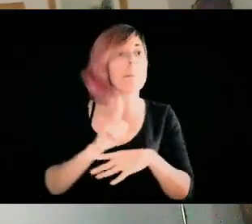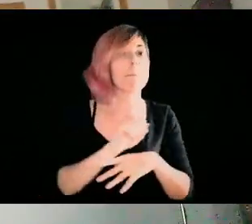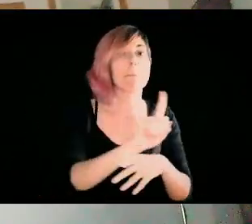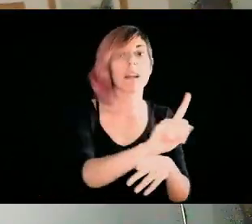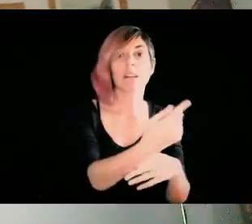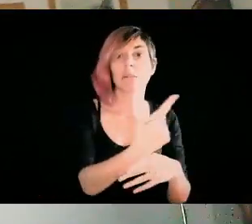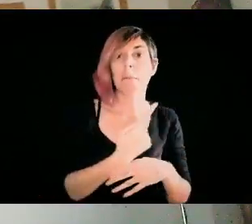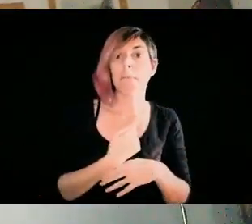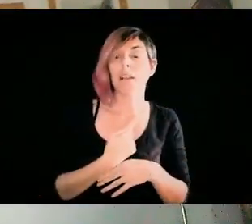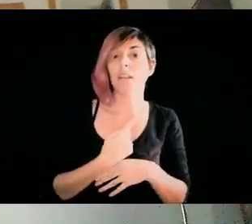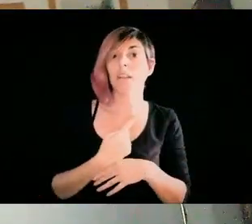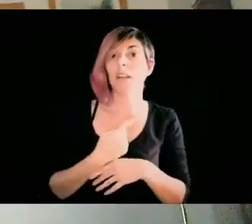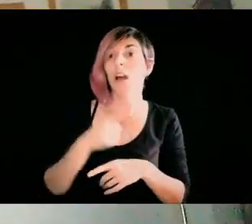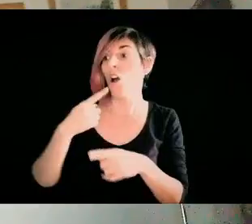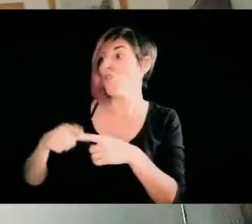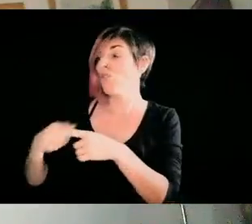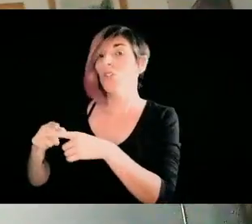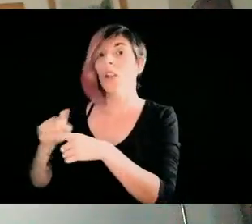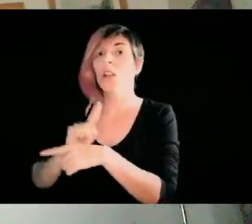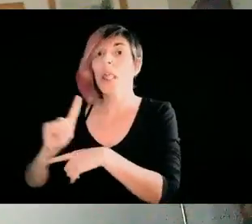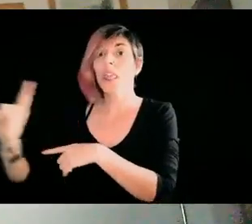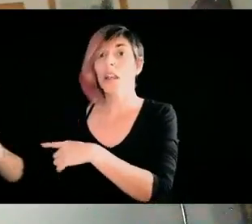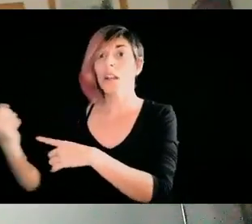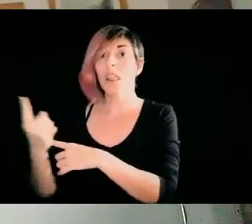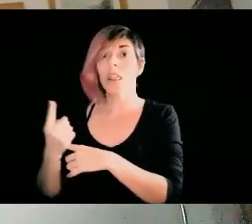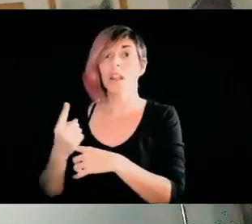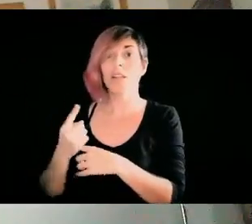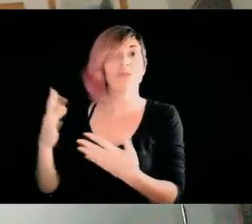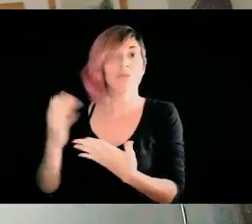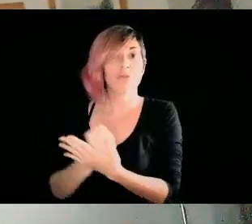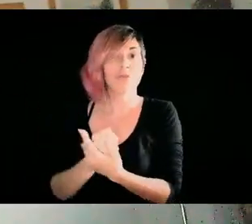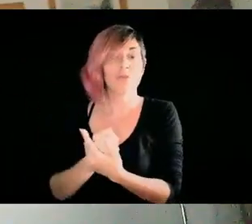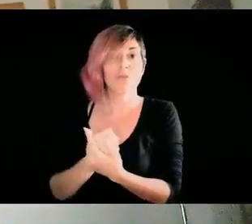las emociones vienen y van, donde todo viene y va,